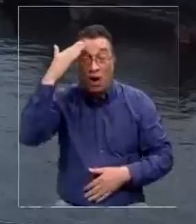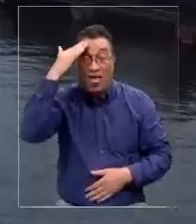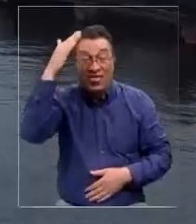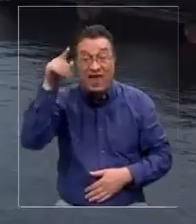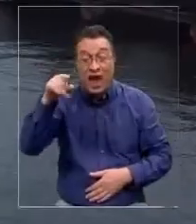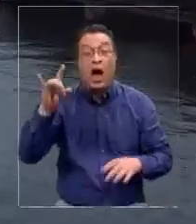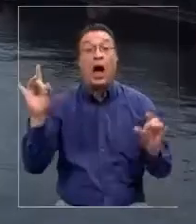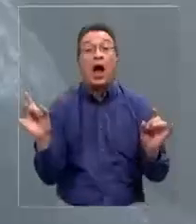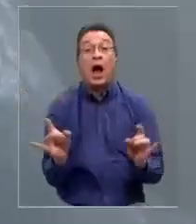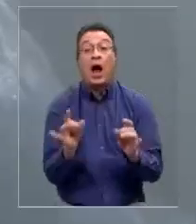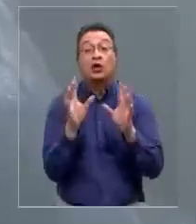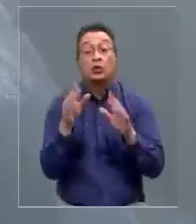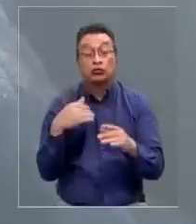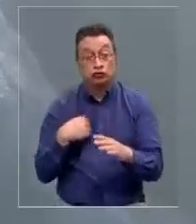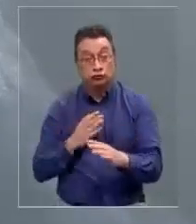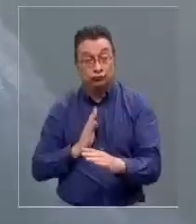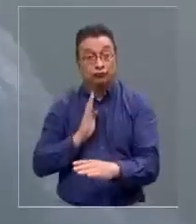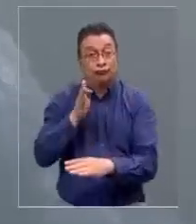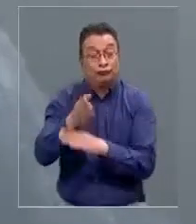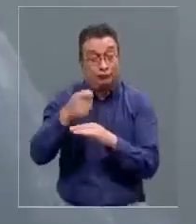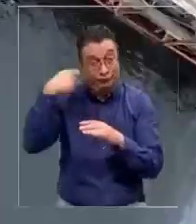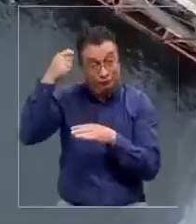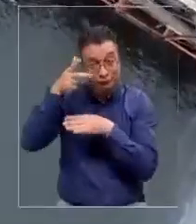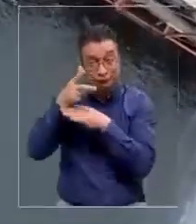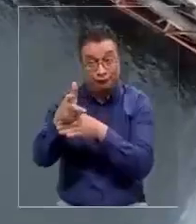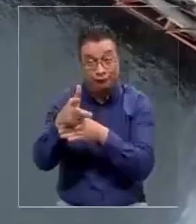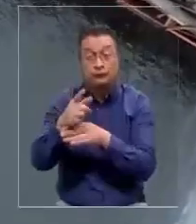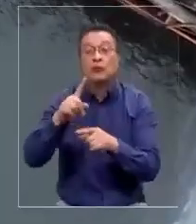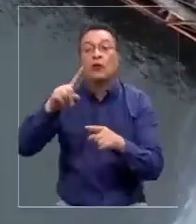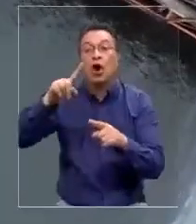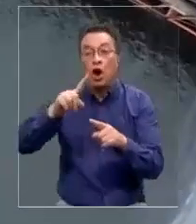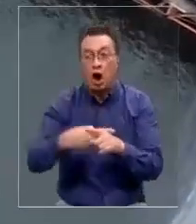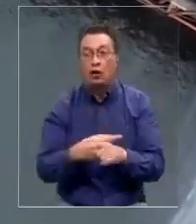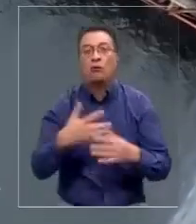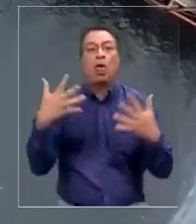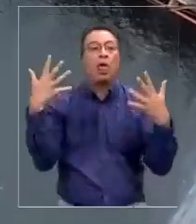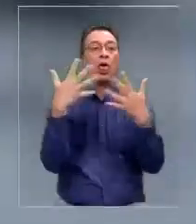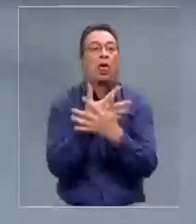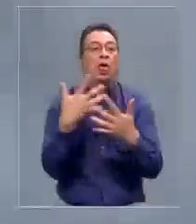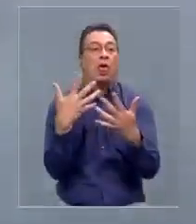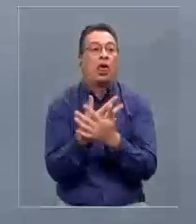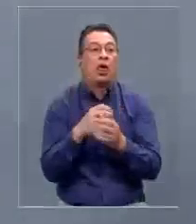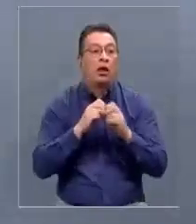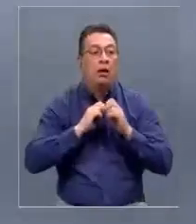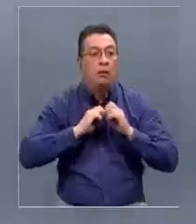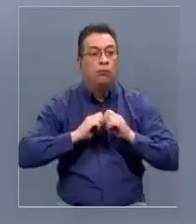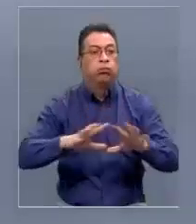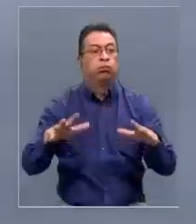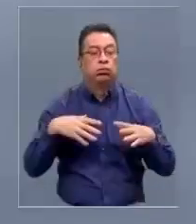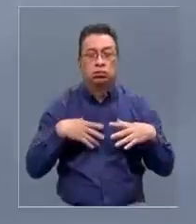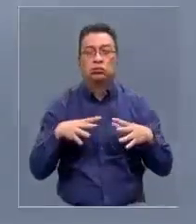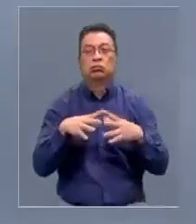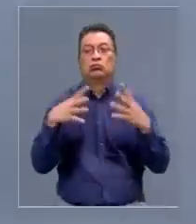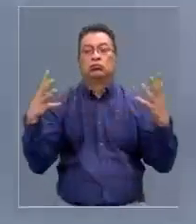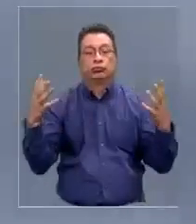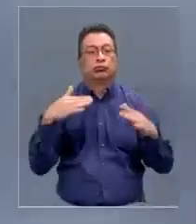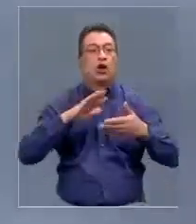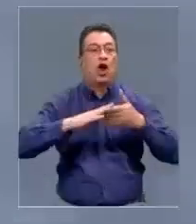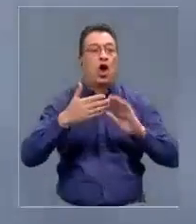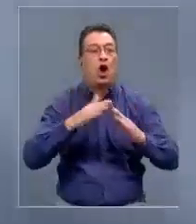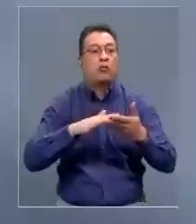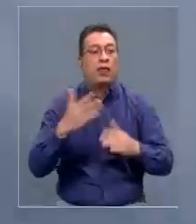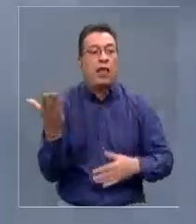que, coincidentemente con nuestra visita, ocurrió un nuevo y negligente episodio que encendió las alarmas de la